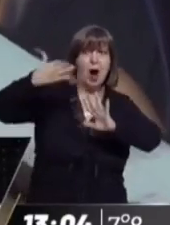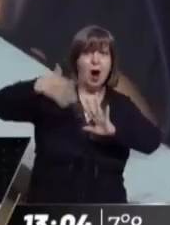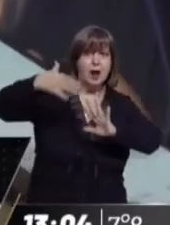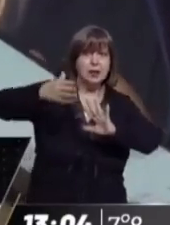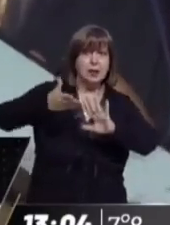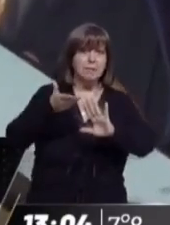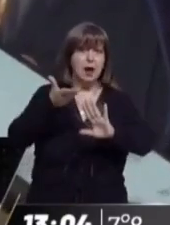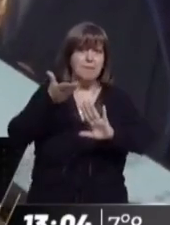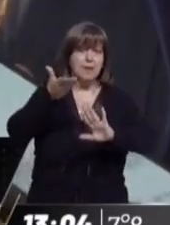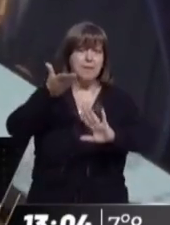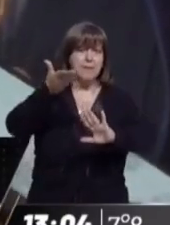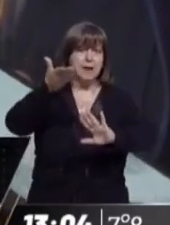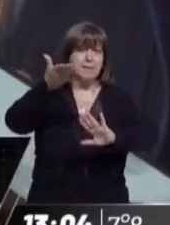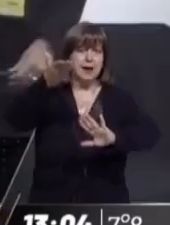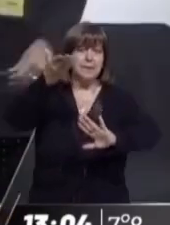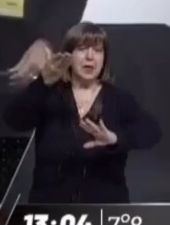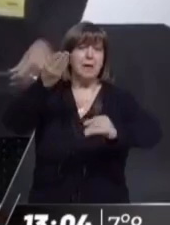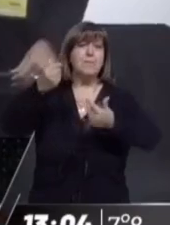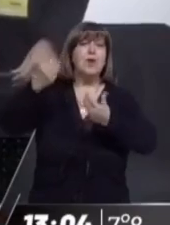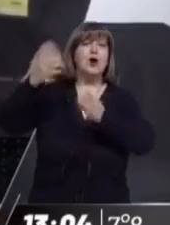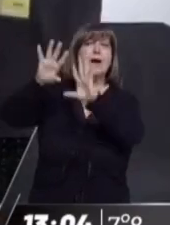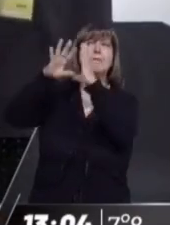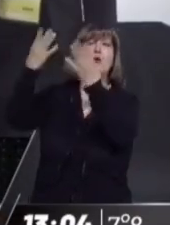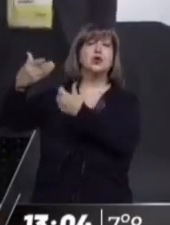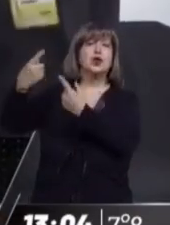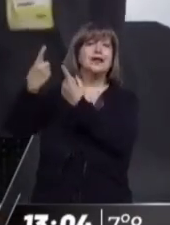aumento gracias a esta enorme demanda.